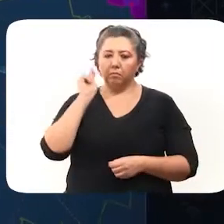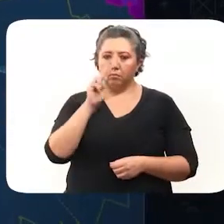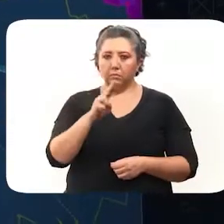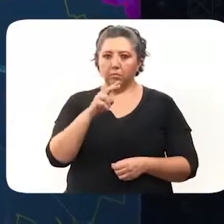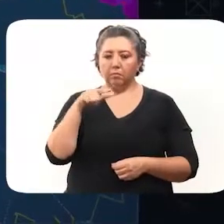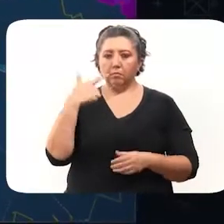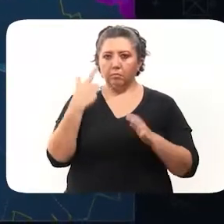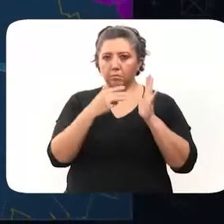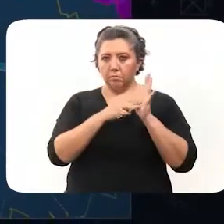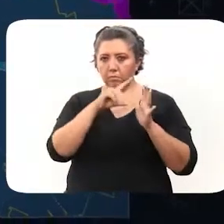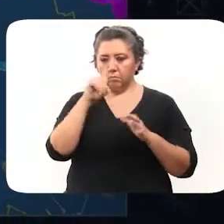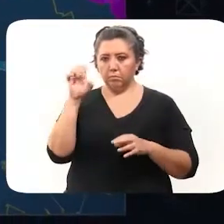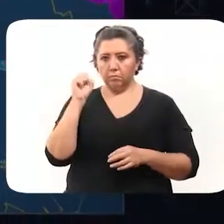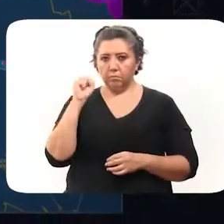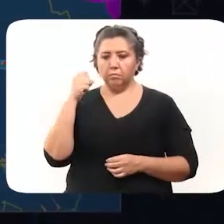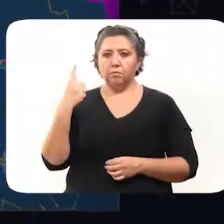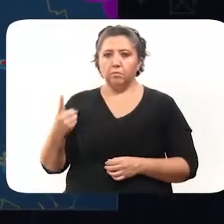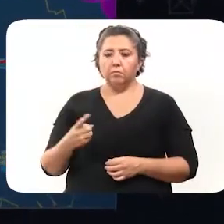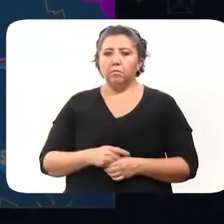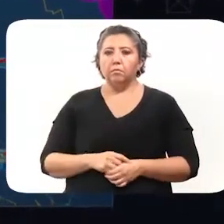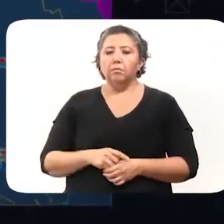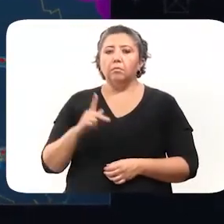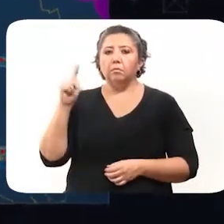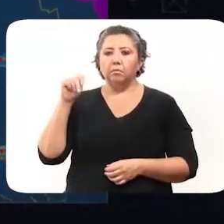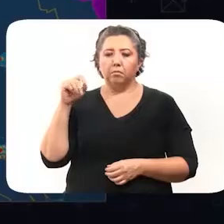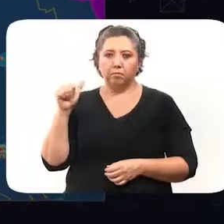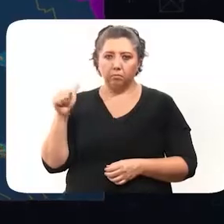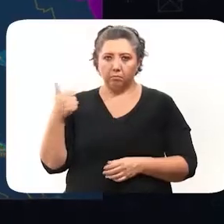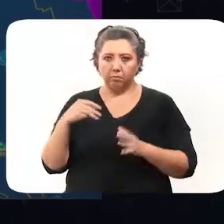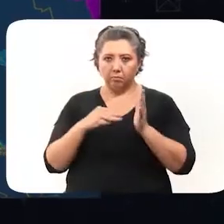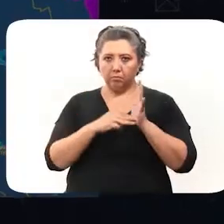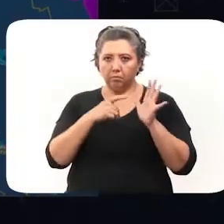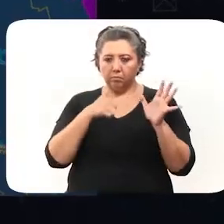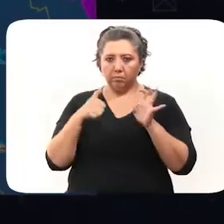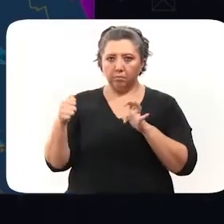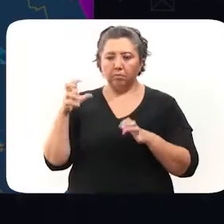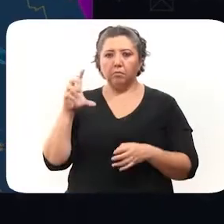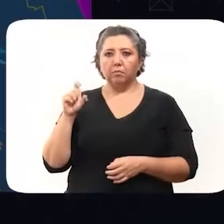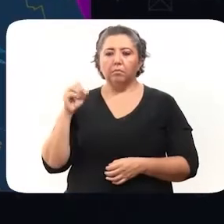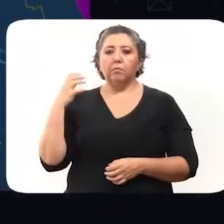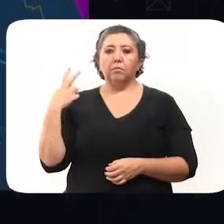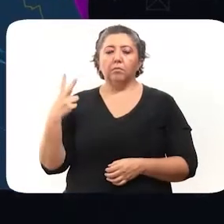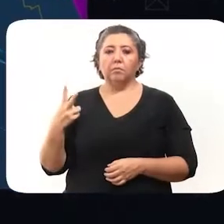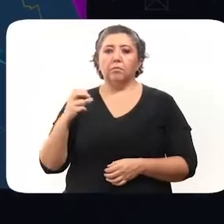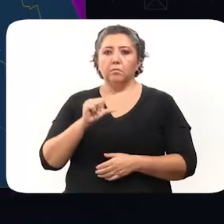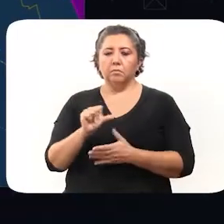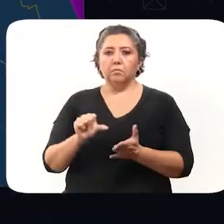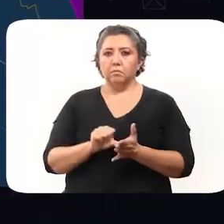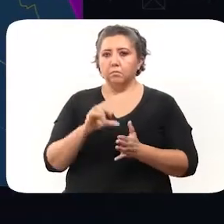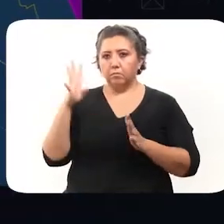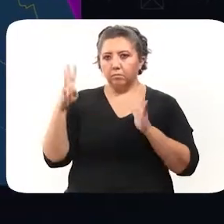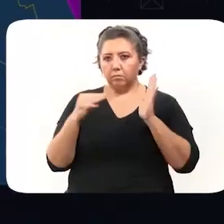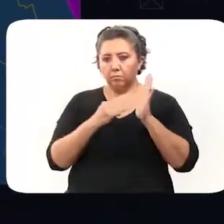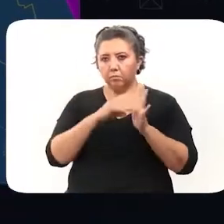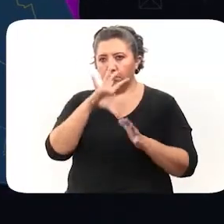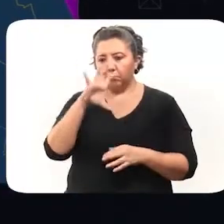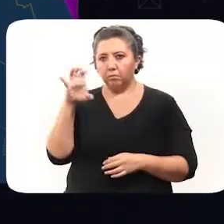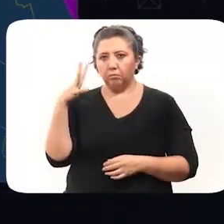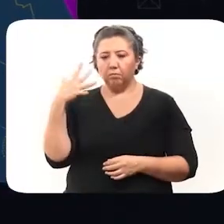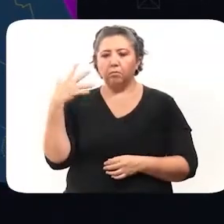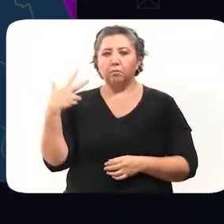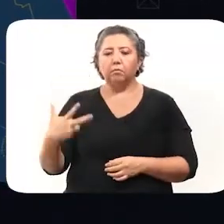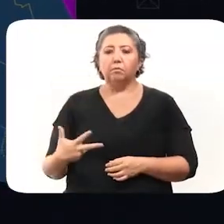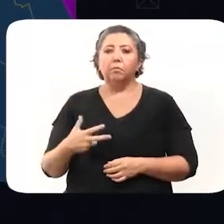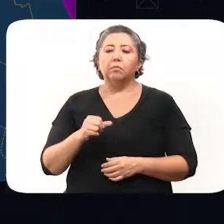zona norte 12.161, en la zona oriente 11.622, en la zona centro